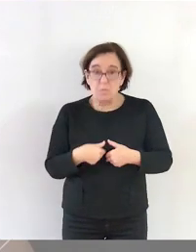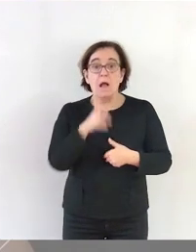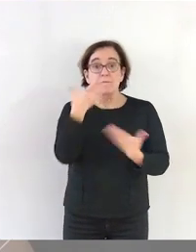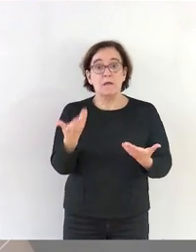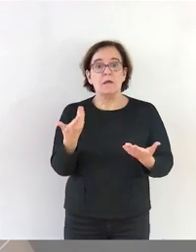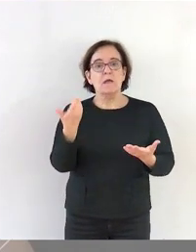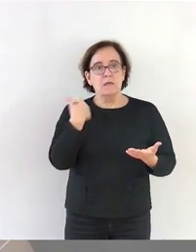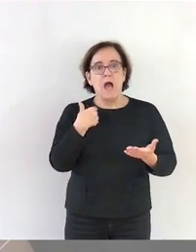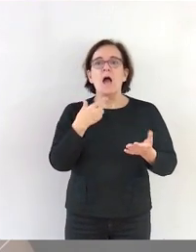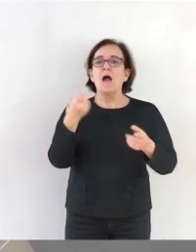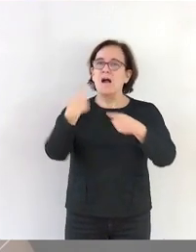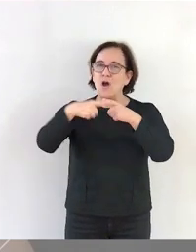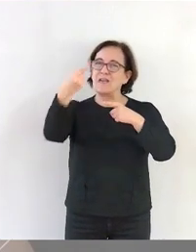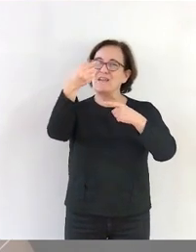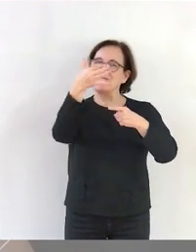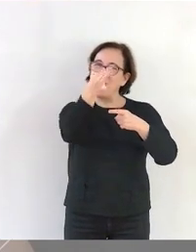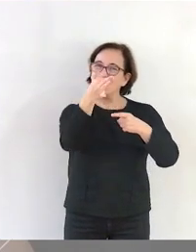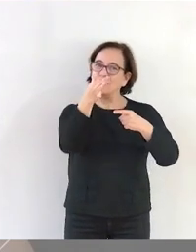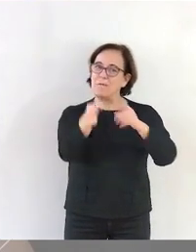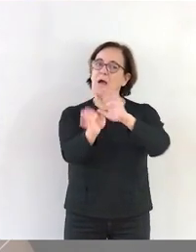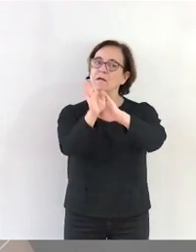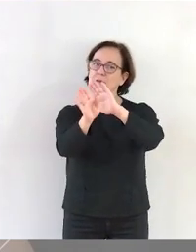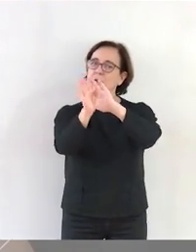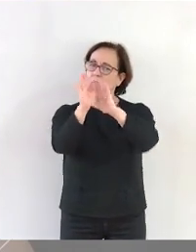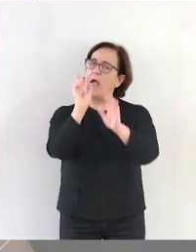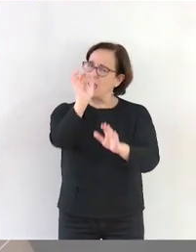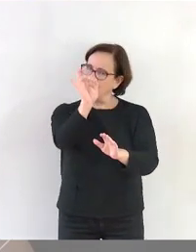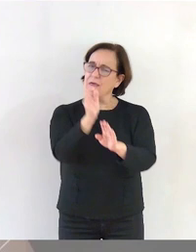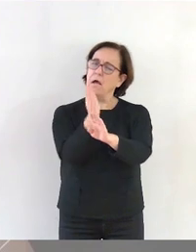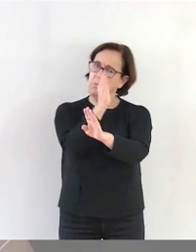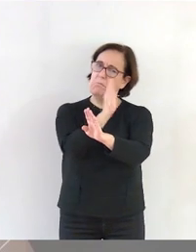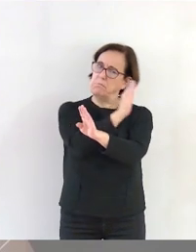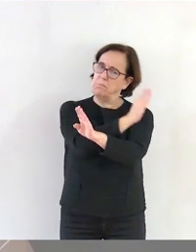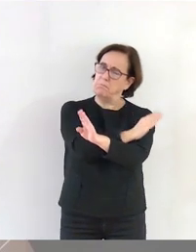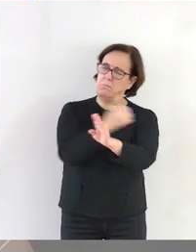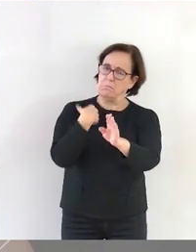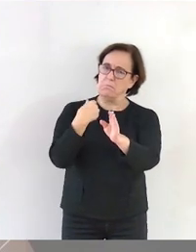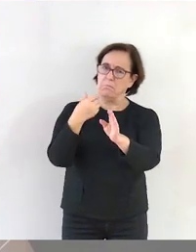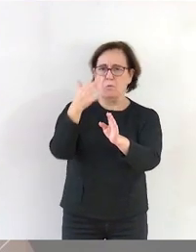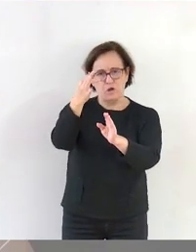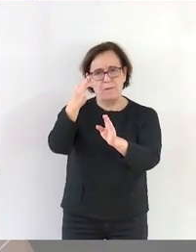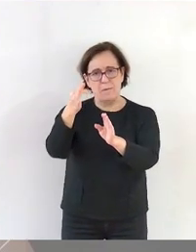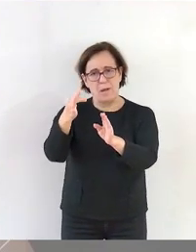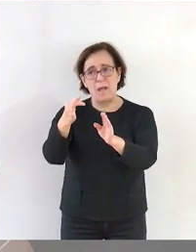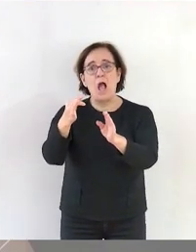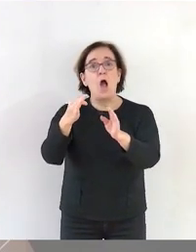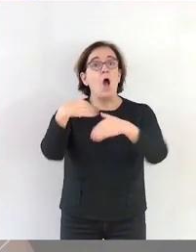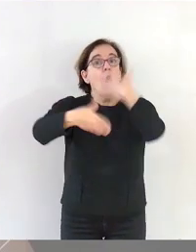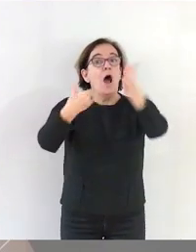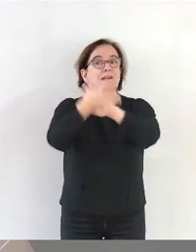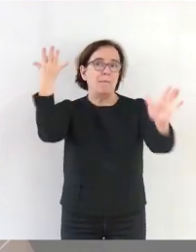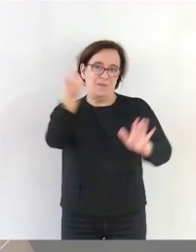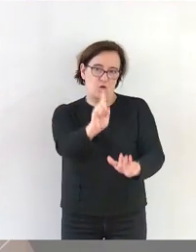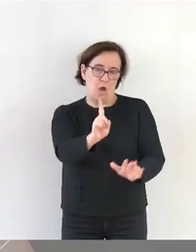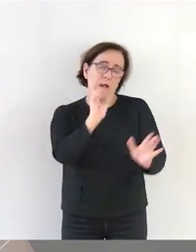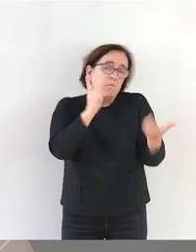la botella Se sigue llenando porque es verdad que en los últimos años se ha ido llenando al ritmo que queríamos no con la intensidad necesaria